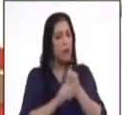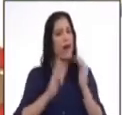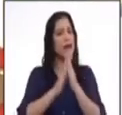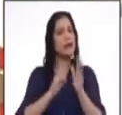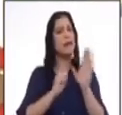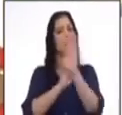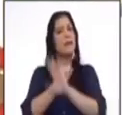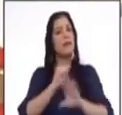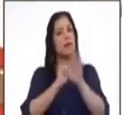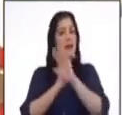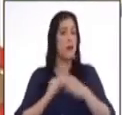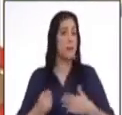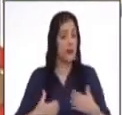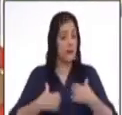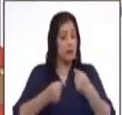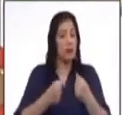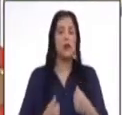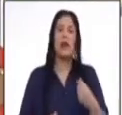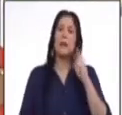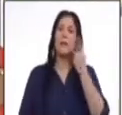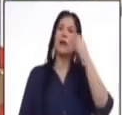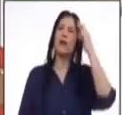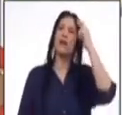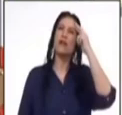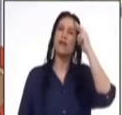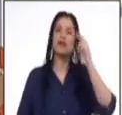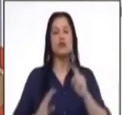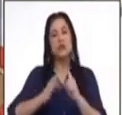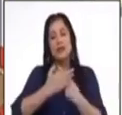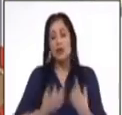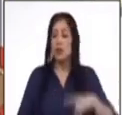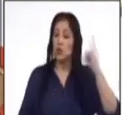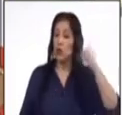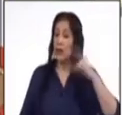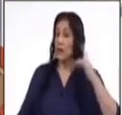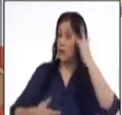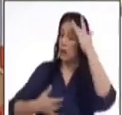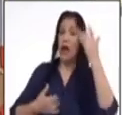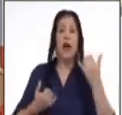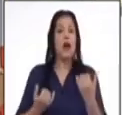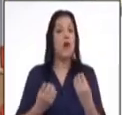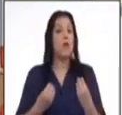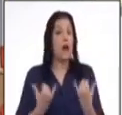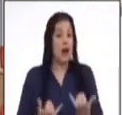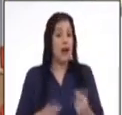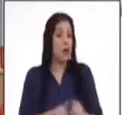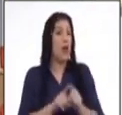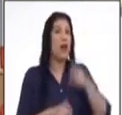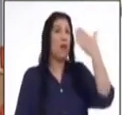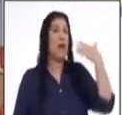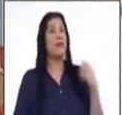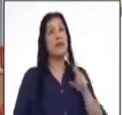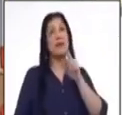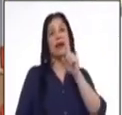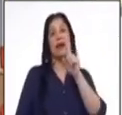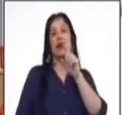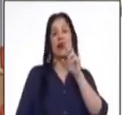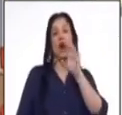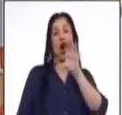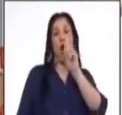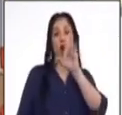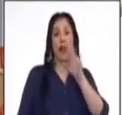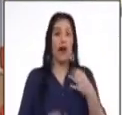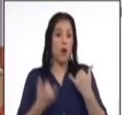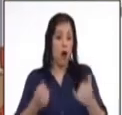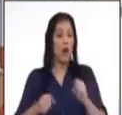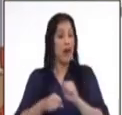proteger nuestra salud, a partir de reflexionar sobre situaciones de emergencia sanitaria, como el caso del cólera en 1991 o el COVID-19